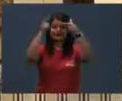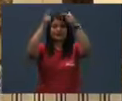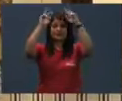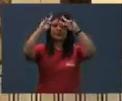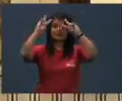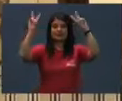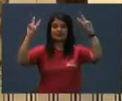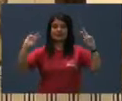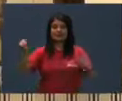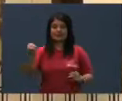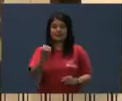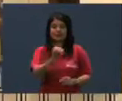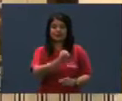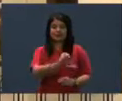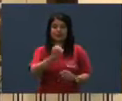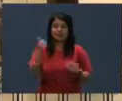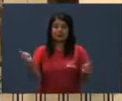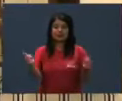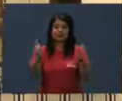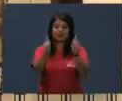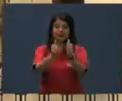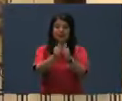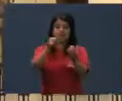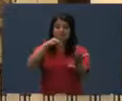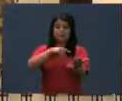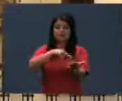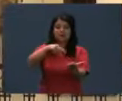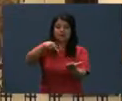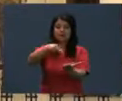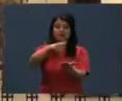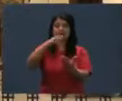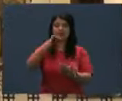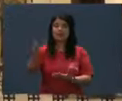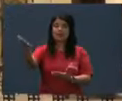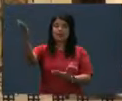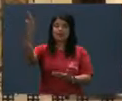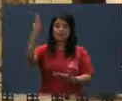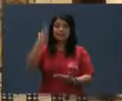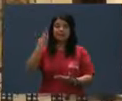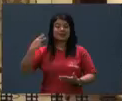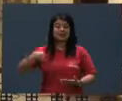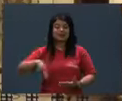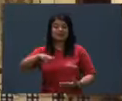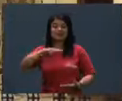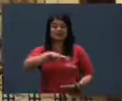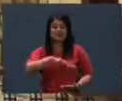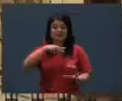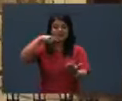Nosotros